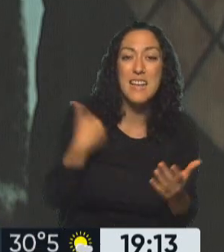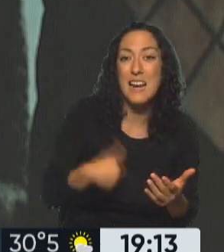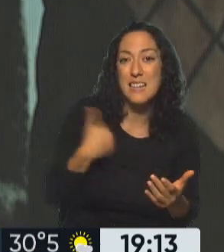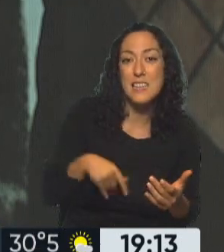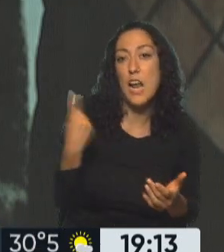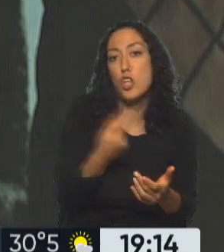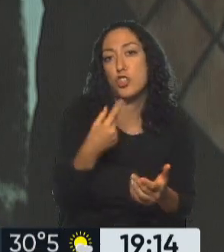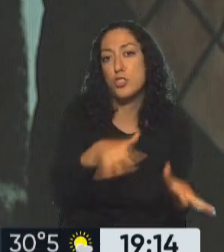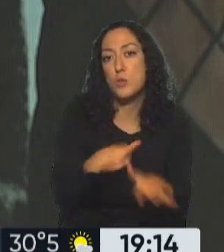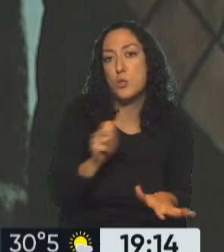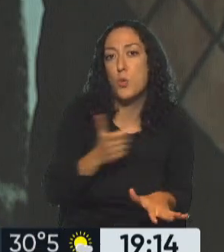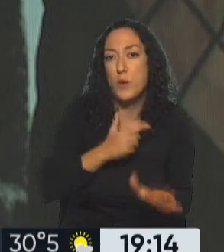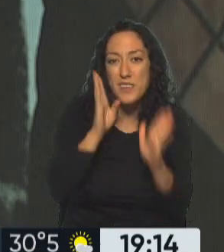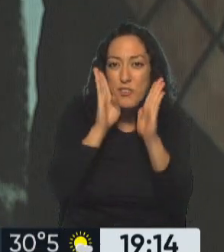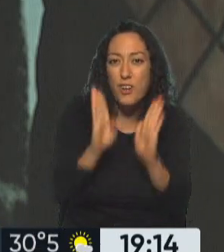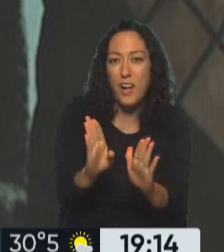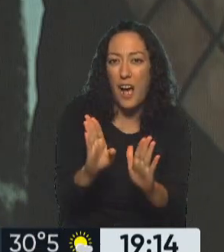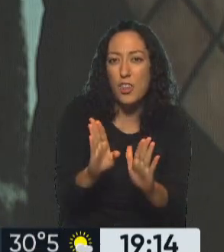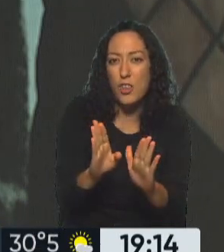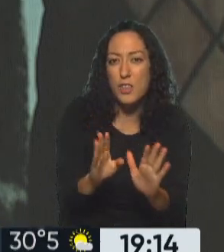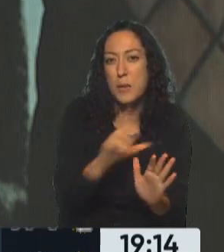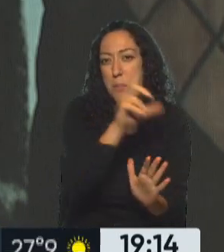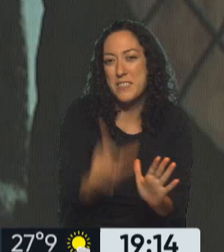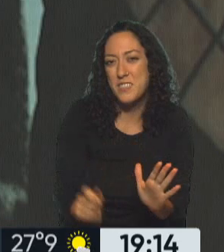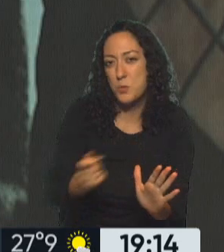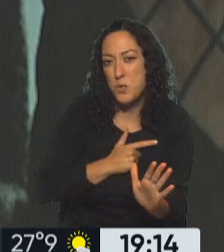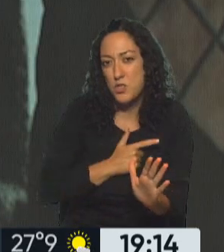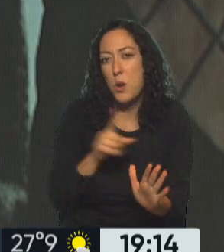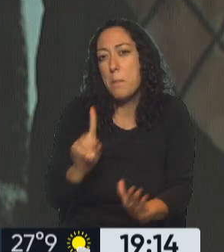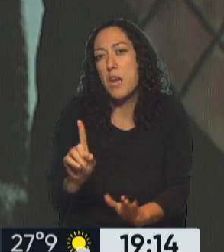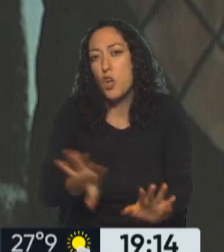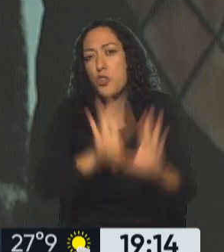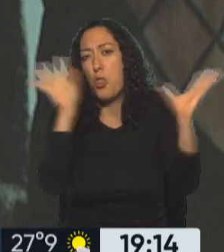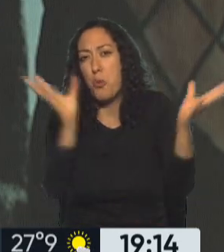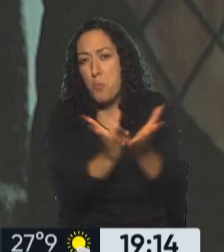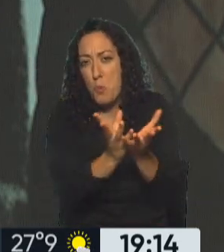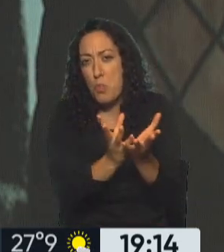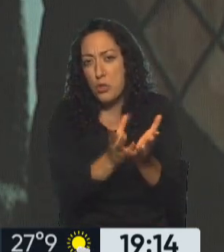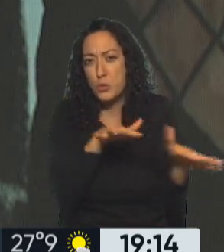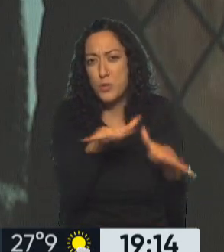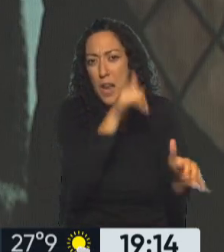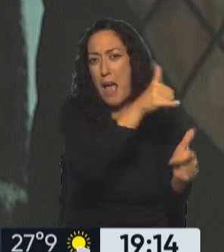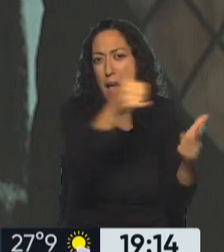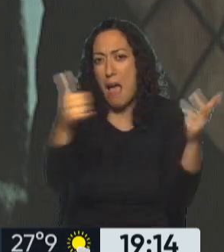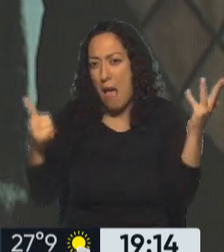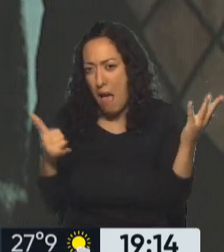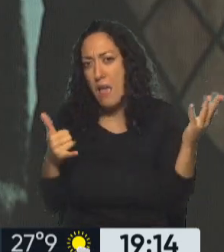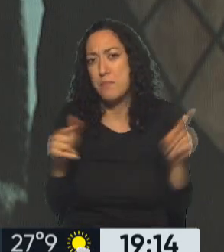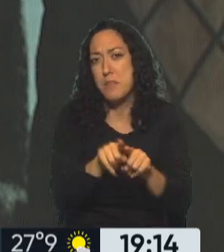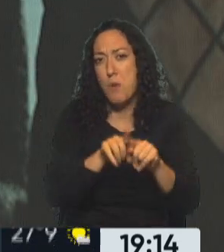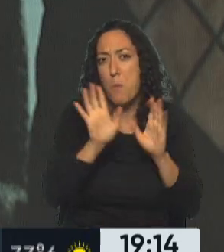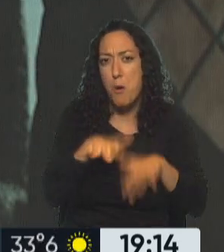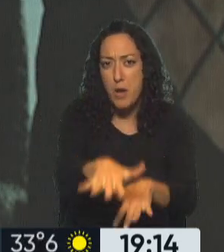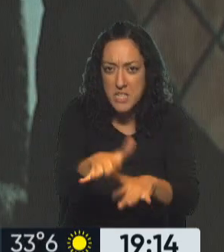en lo que está pasando ahora en las distintas regiones del país, pero esto es algo que pasa en todo el mundo, como veíamos recién las imágenes de